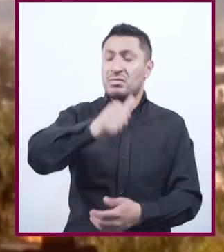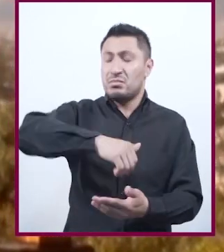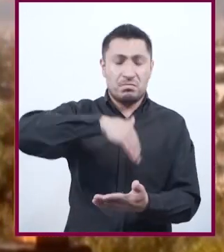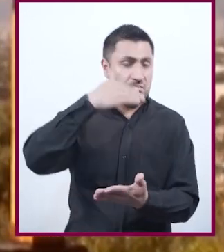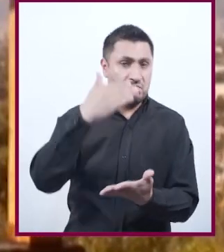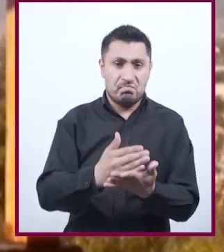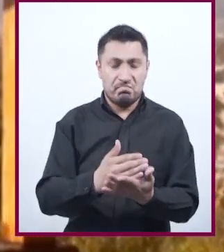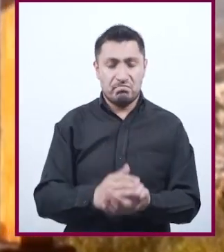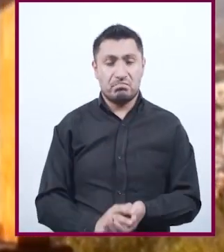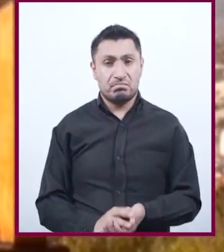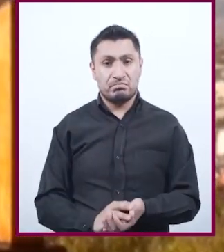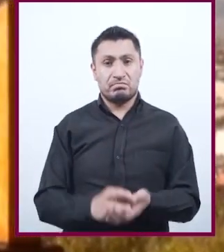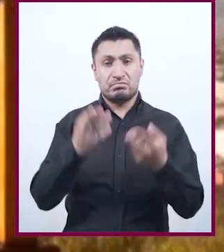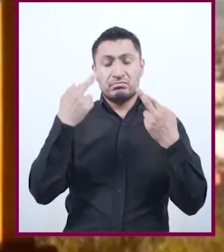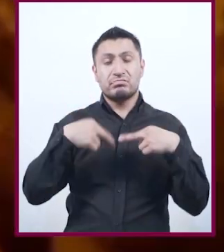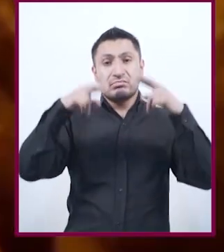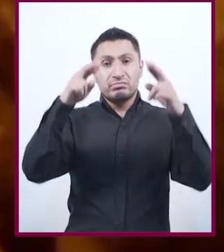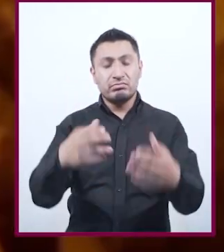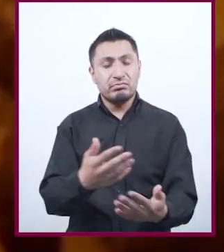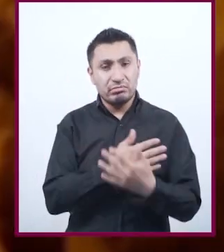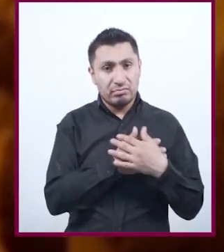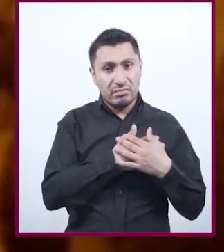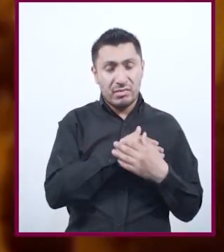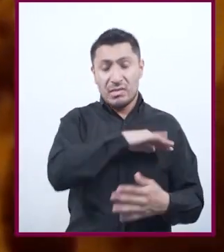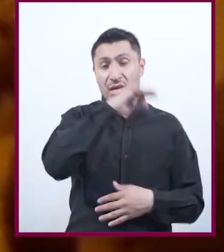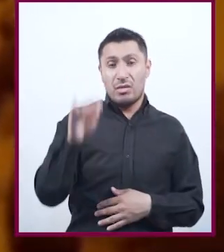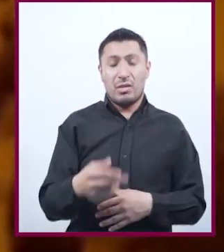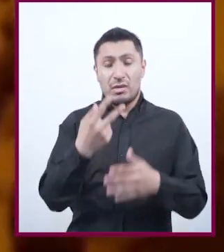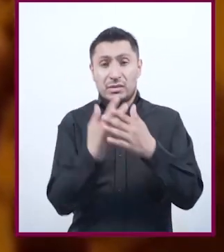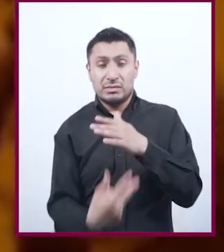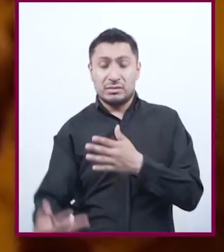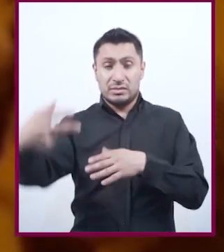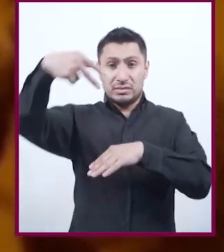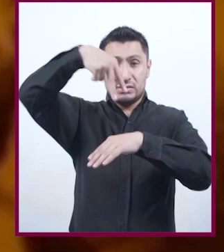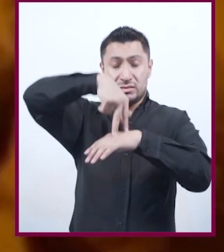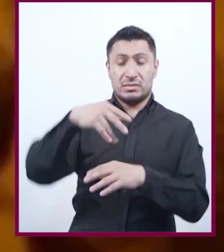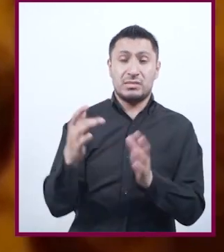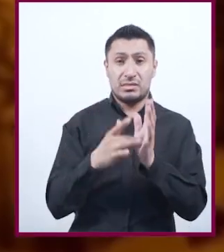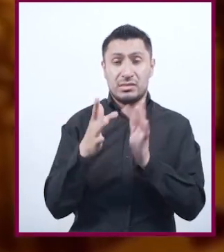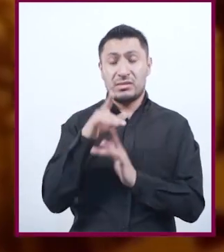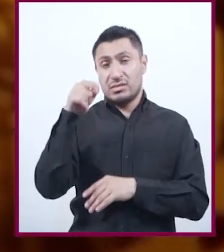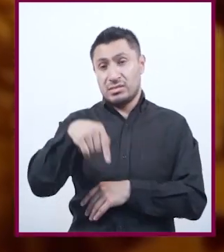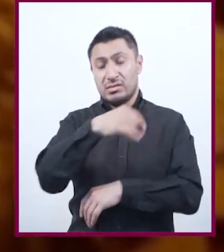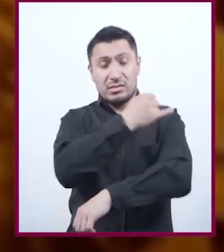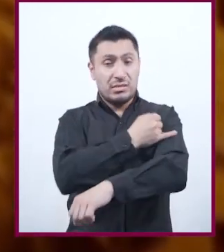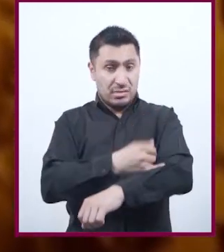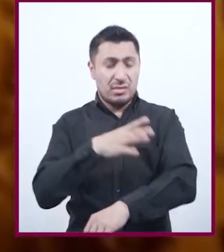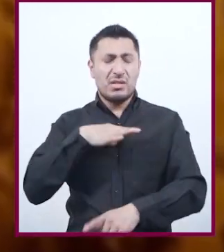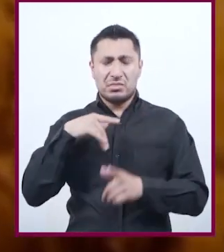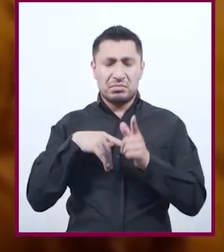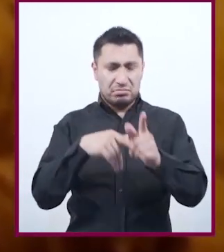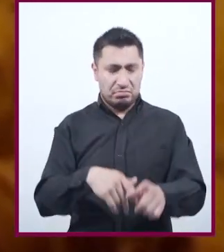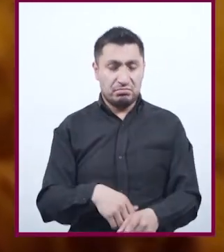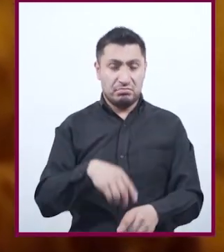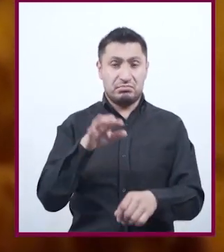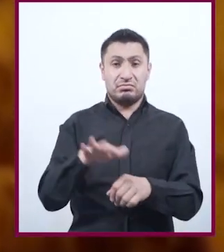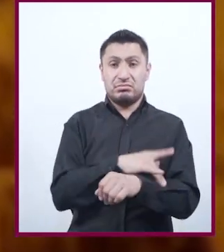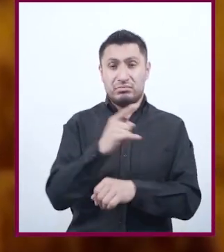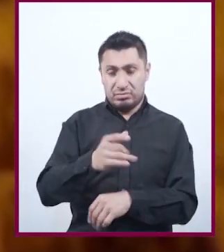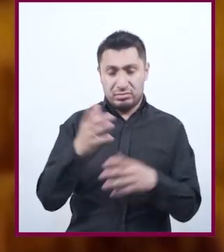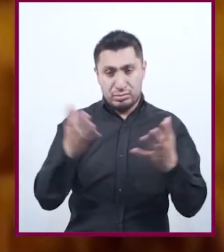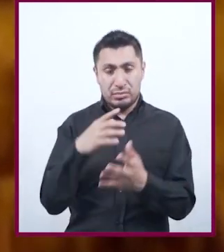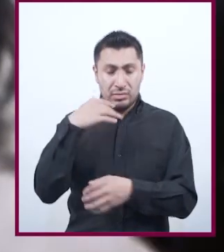pasión, muerte y resurrección de Cristo en Iztapalapa ha continuado, pues realizándose año con año con la presencia de un